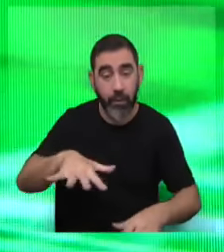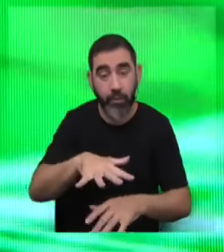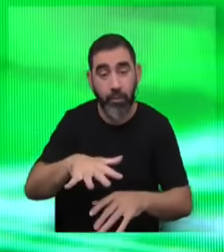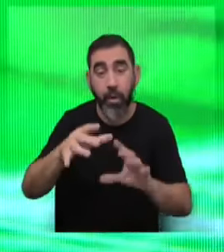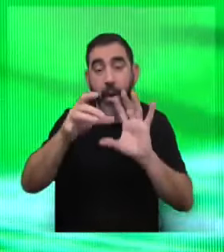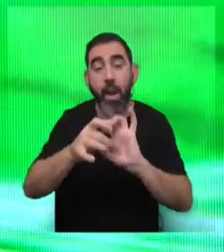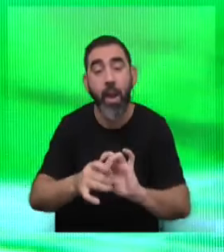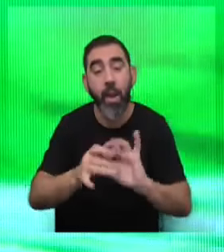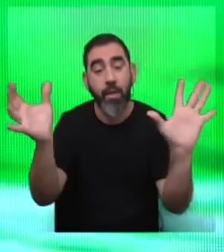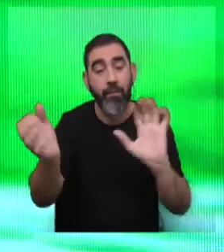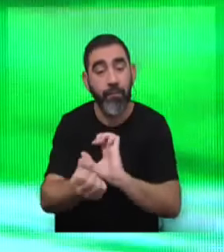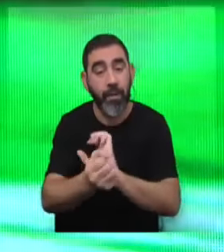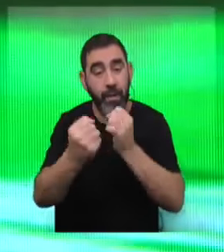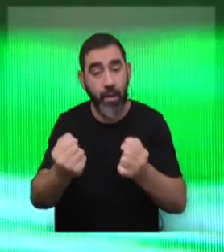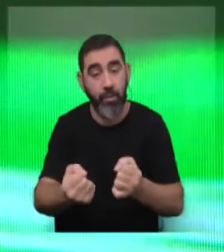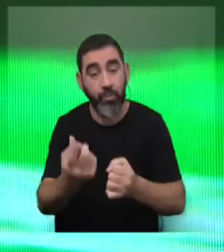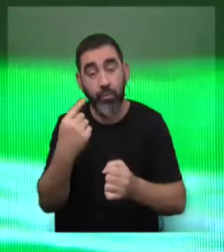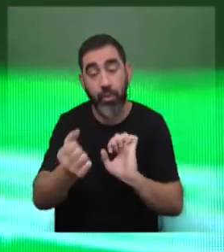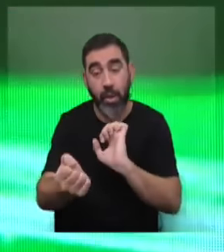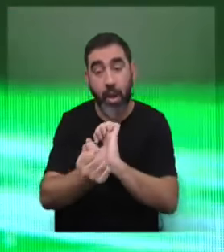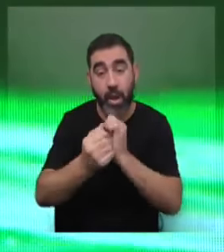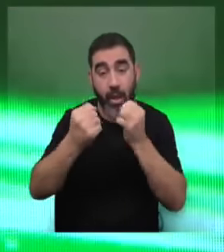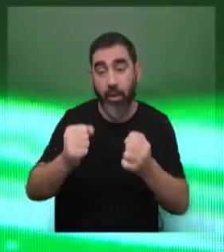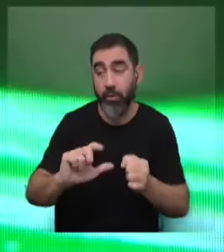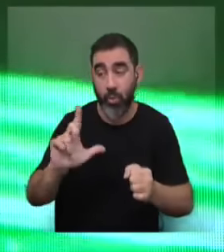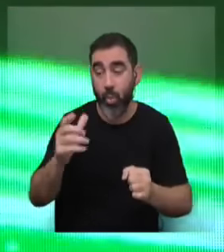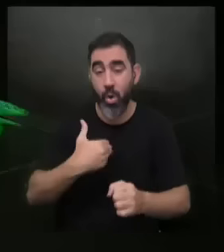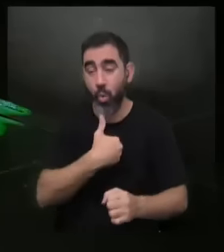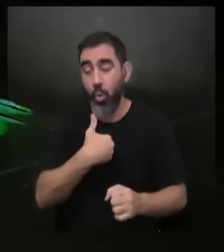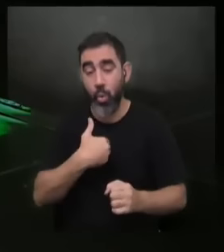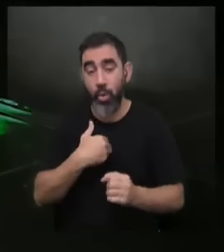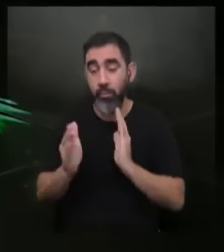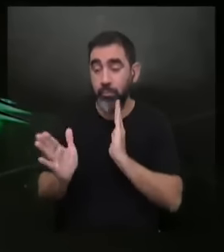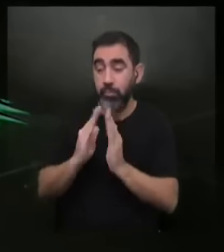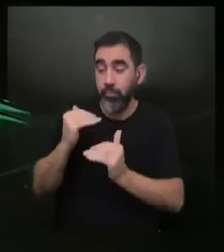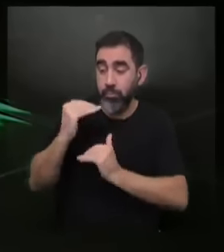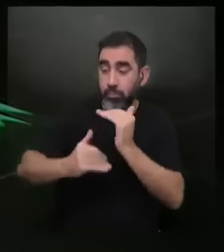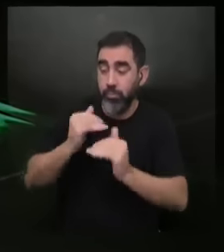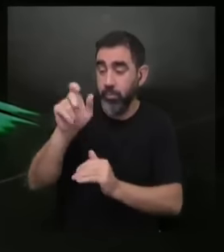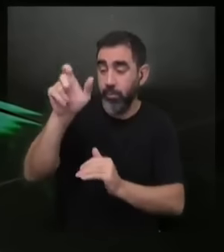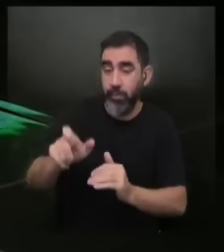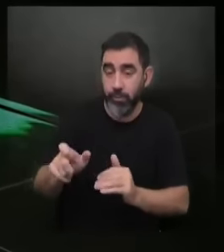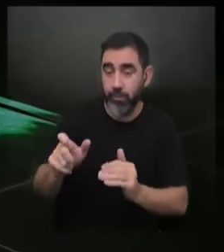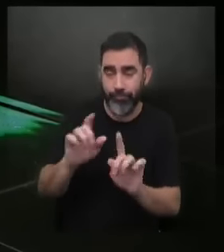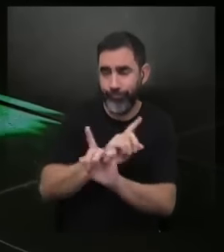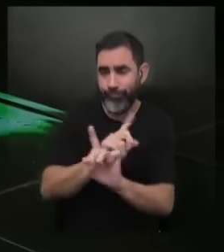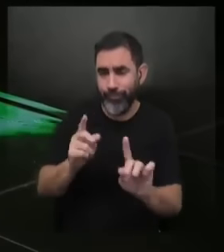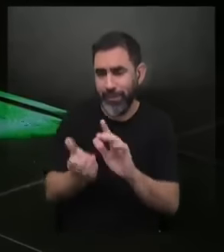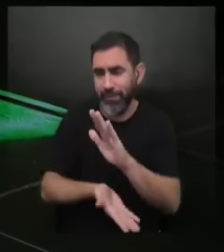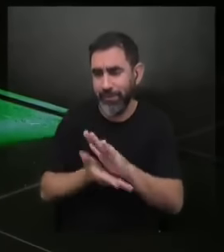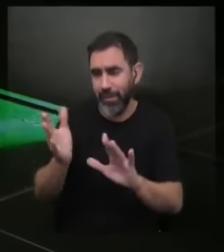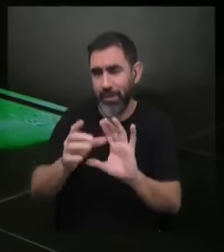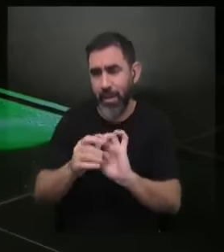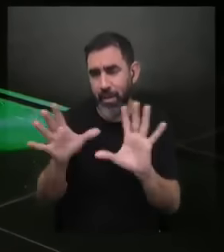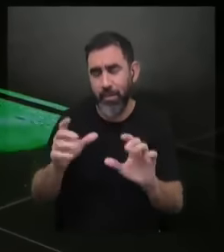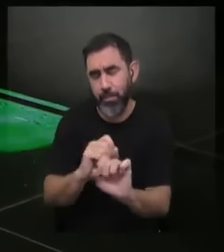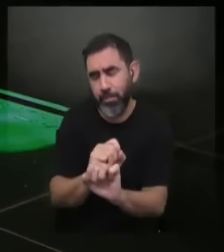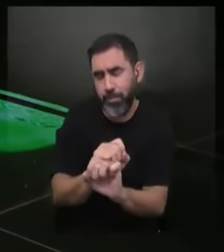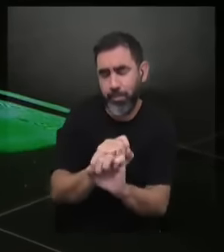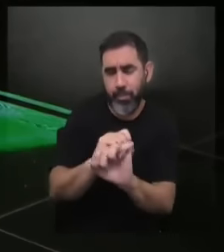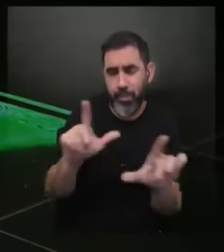cárcel entonces la cárcel no tiene una función reparadora para muchas personas que salen en muy mal